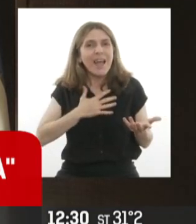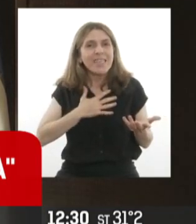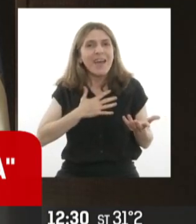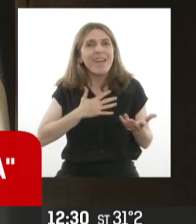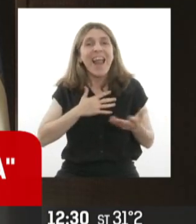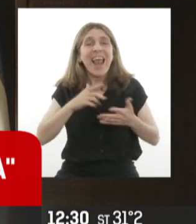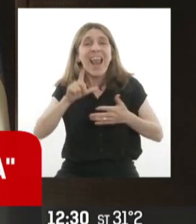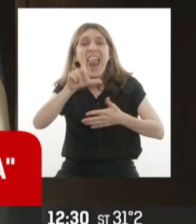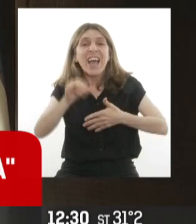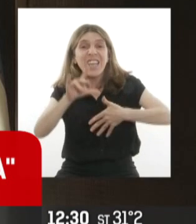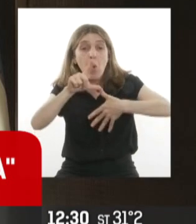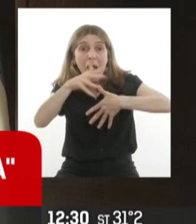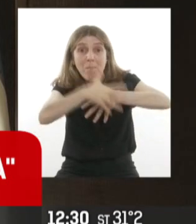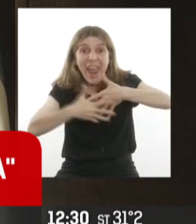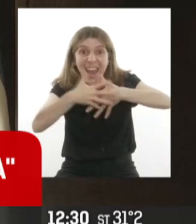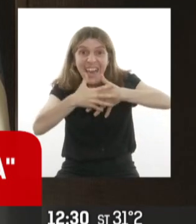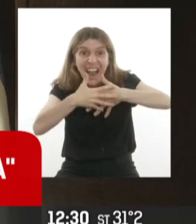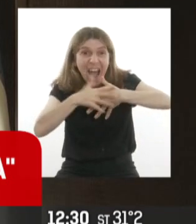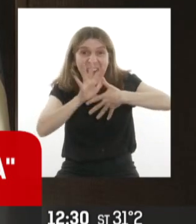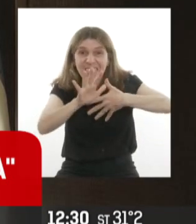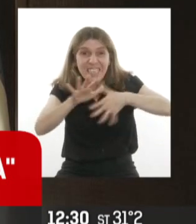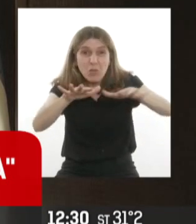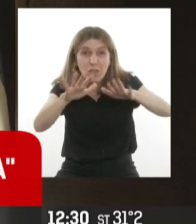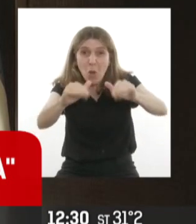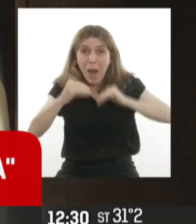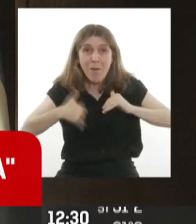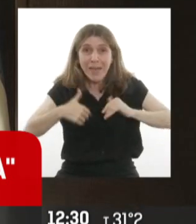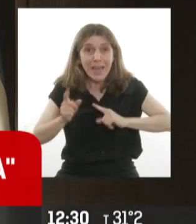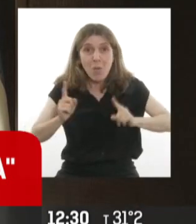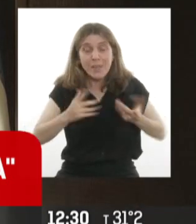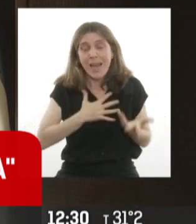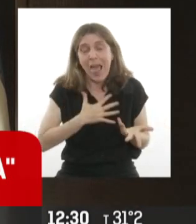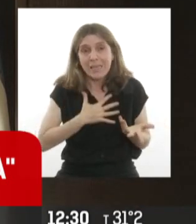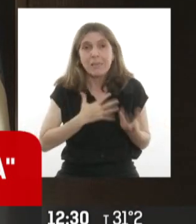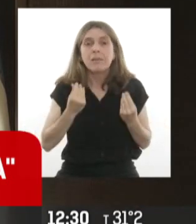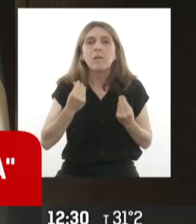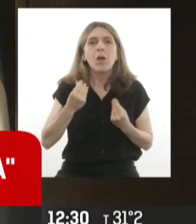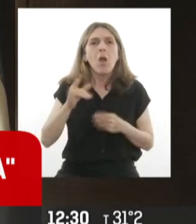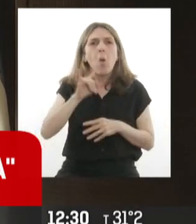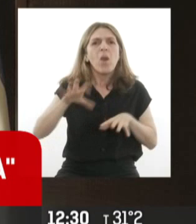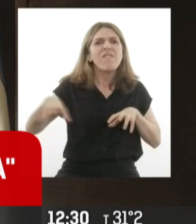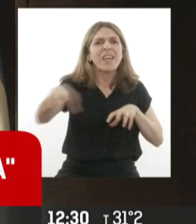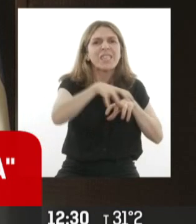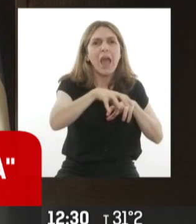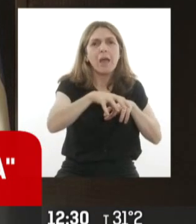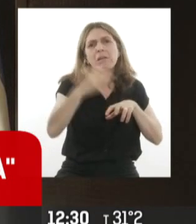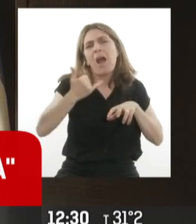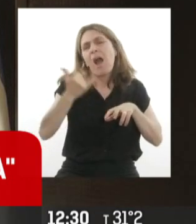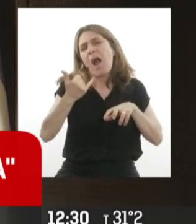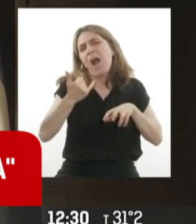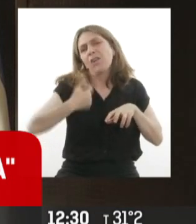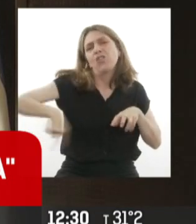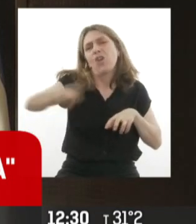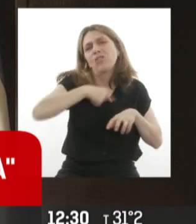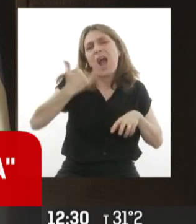los latinoamericanos. Porque en nuestras universidades, nosotros tenemos un sinfín